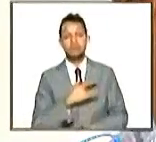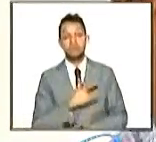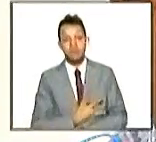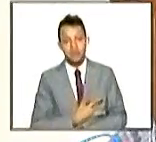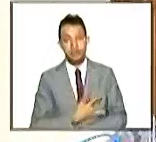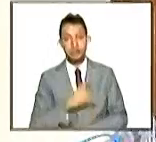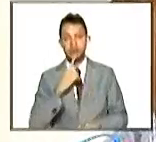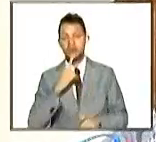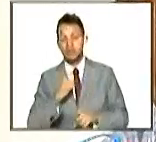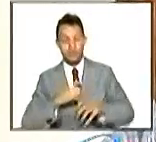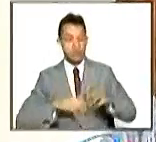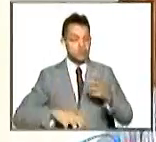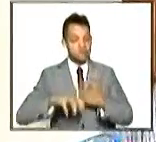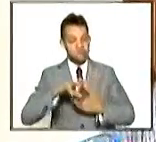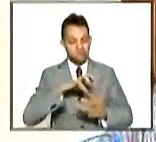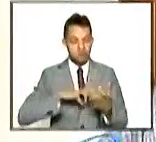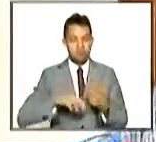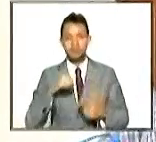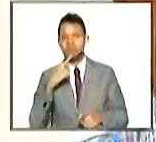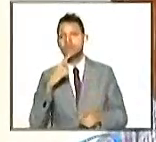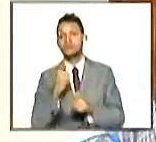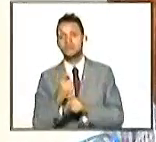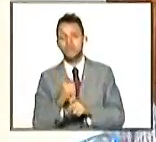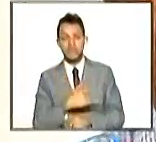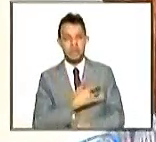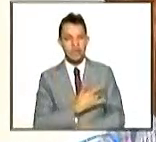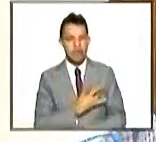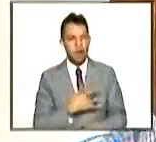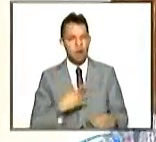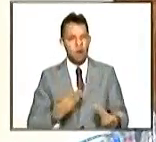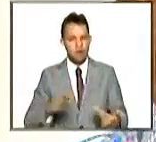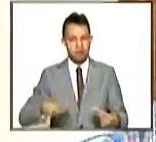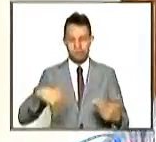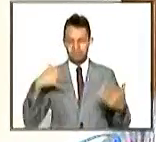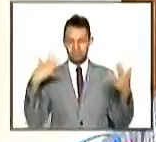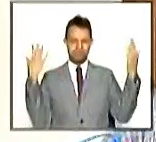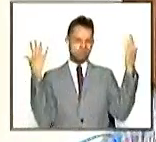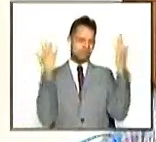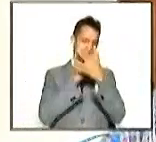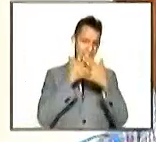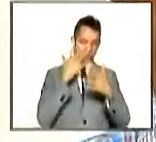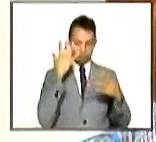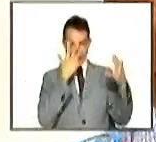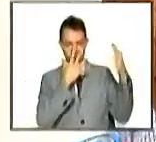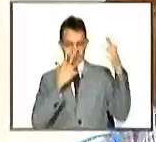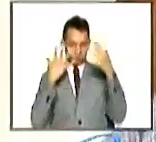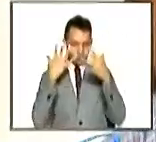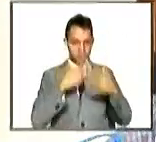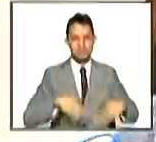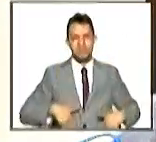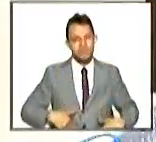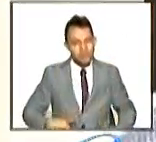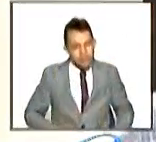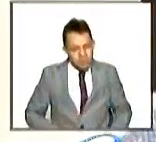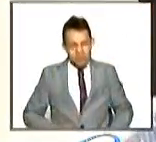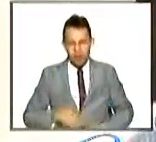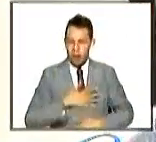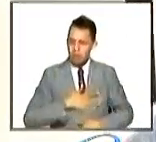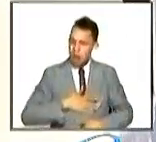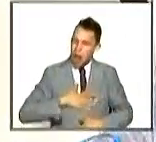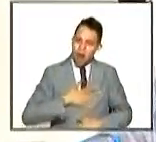se ha acelerado más con el veneno. He sentido mucho borracheras, mucho cansancio, mucho